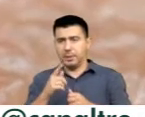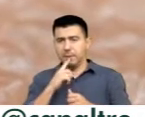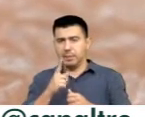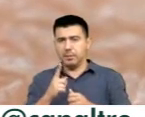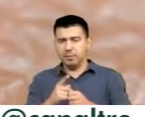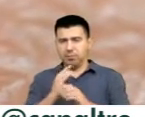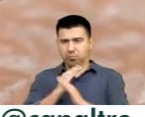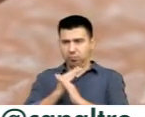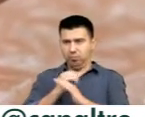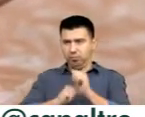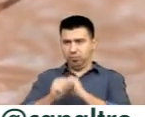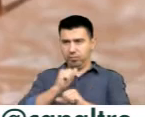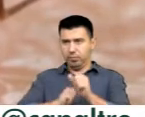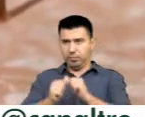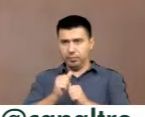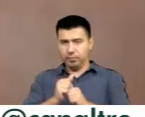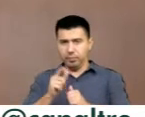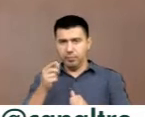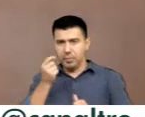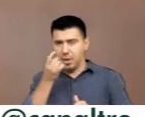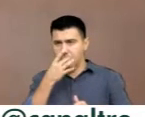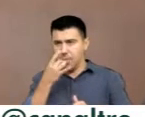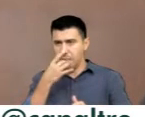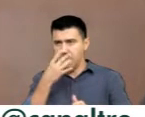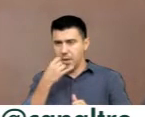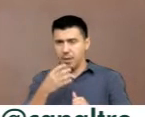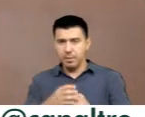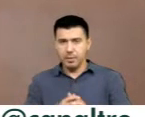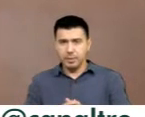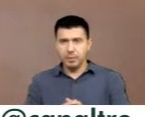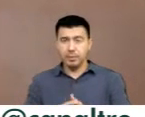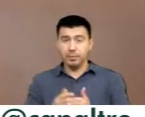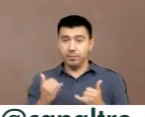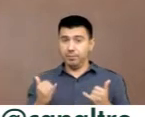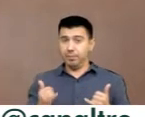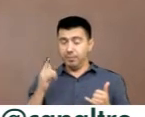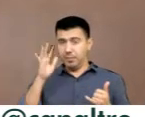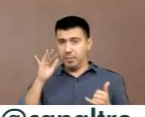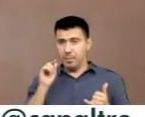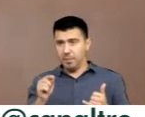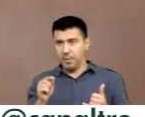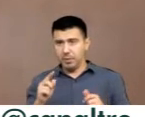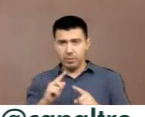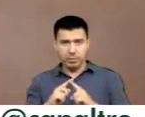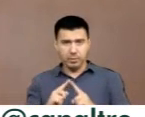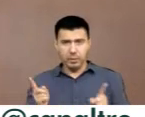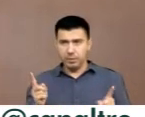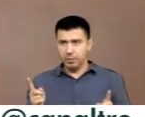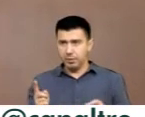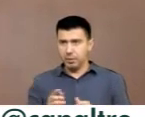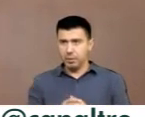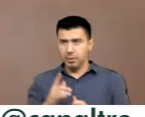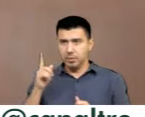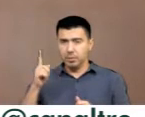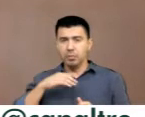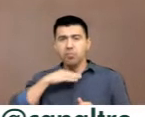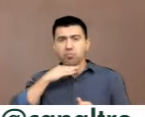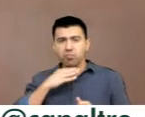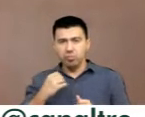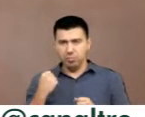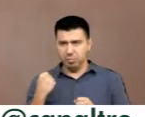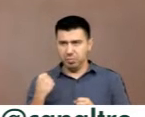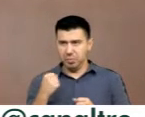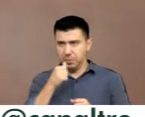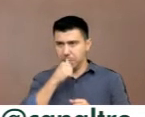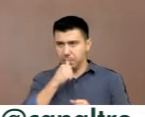el virus que circuló en el año 2010 en venezuela es totalmente diferente al virus que está circulando actualmente es decir que ha creado resistencia o